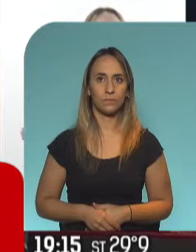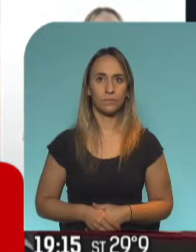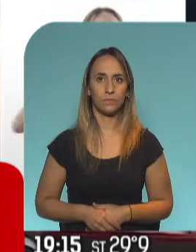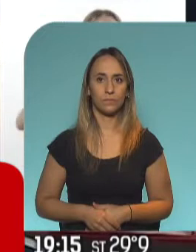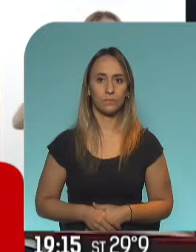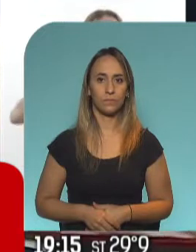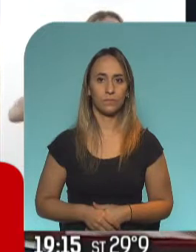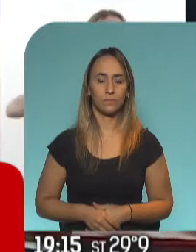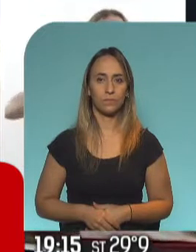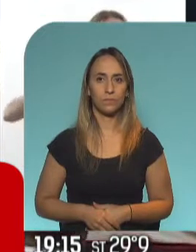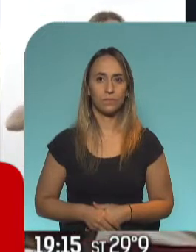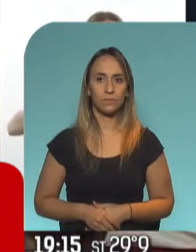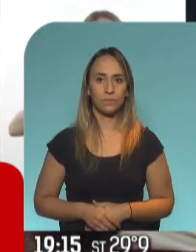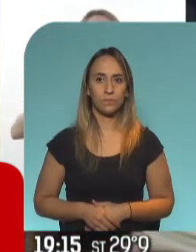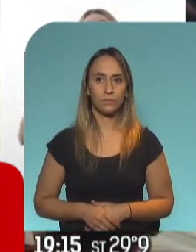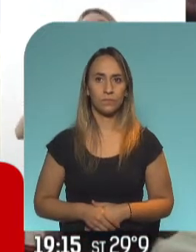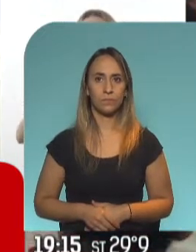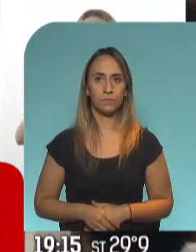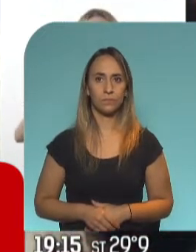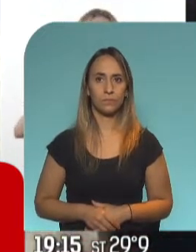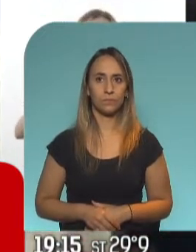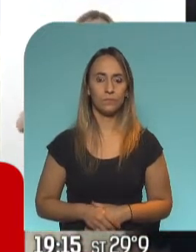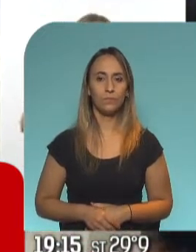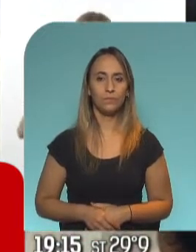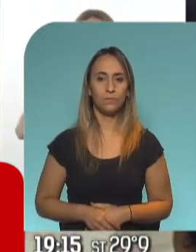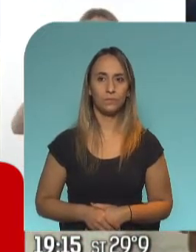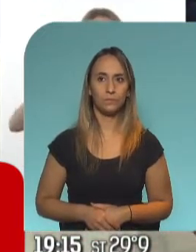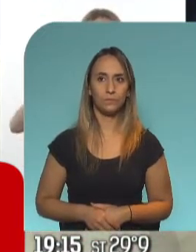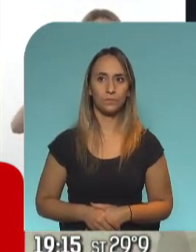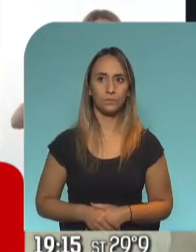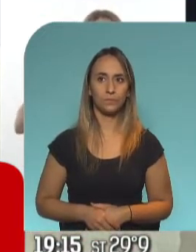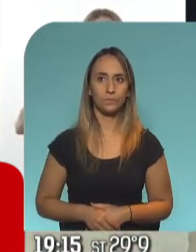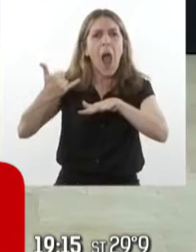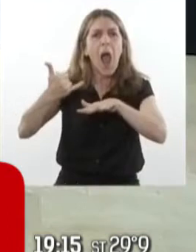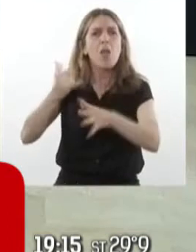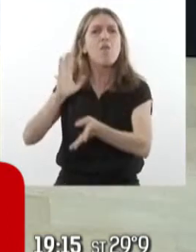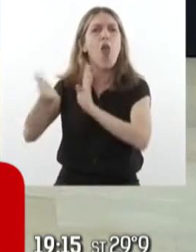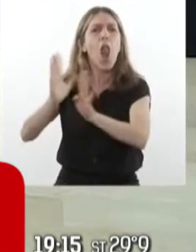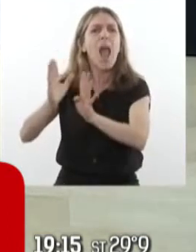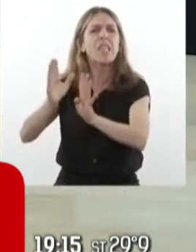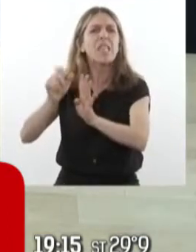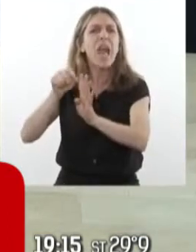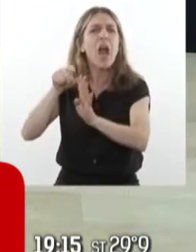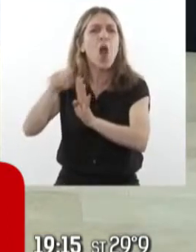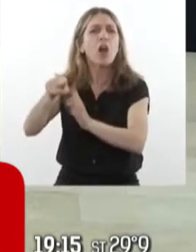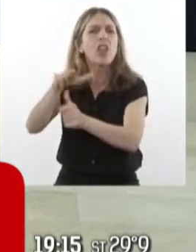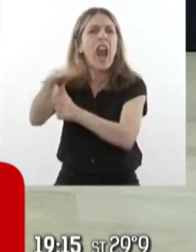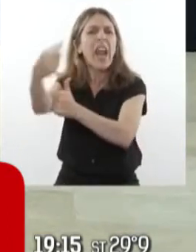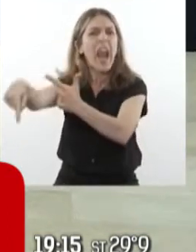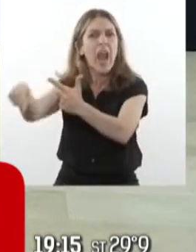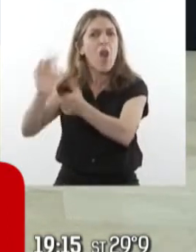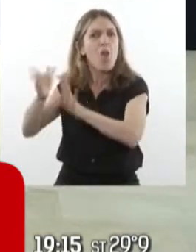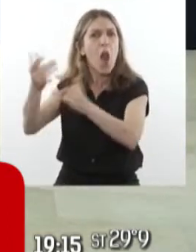mucho menos quiero vivir en una sociedad que tolera la violencia de género y mucho menos que tolera